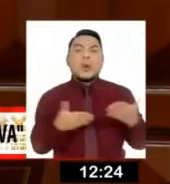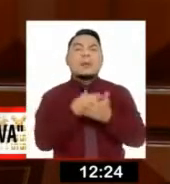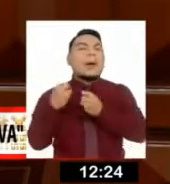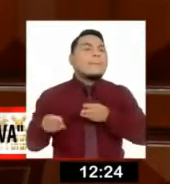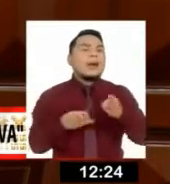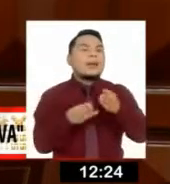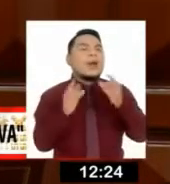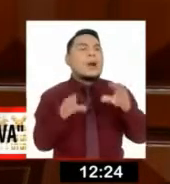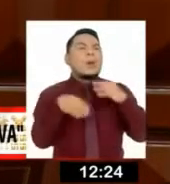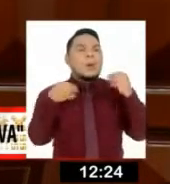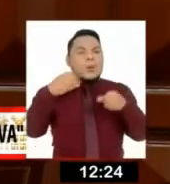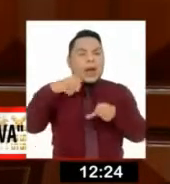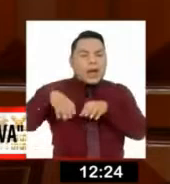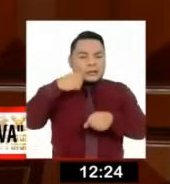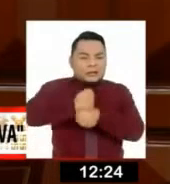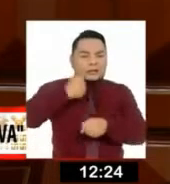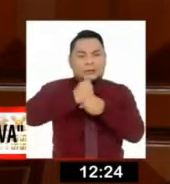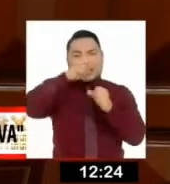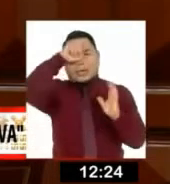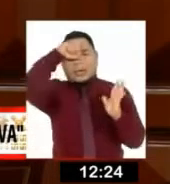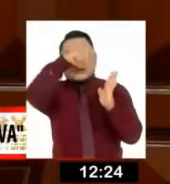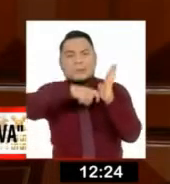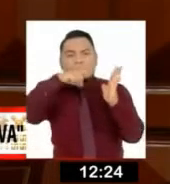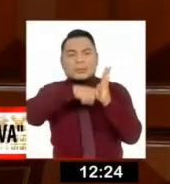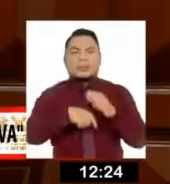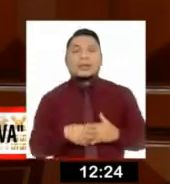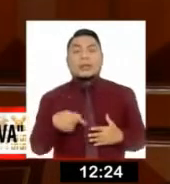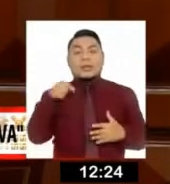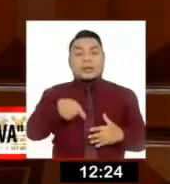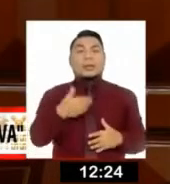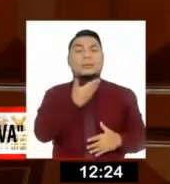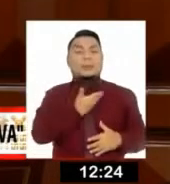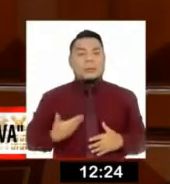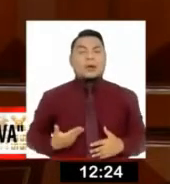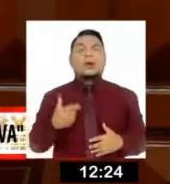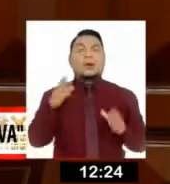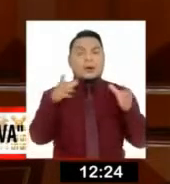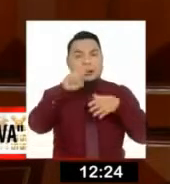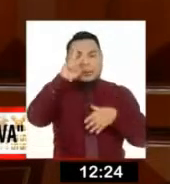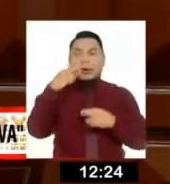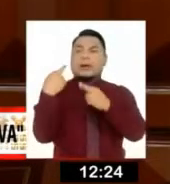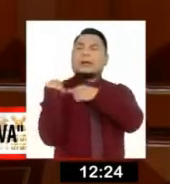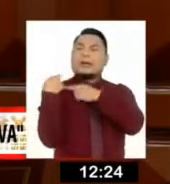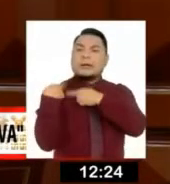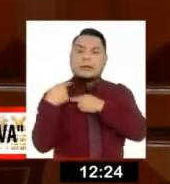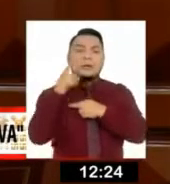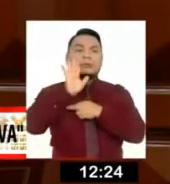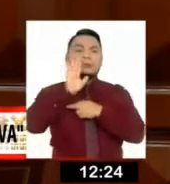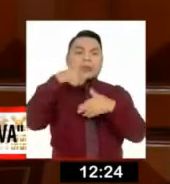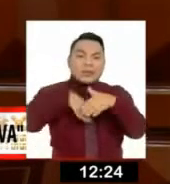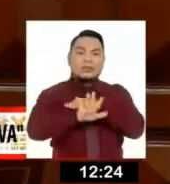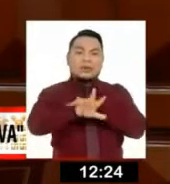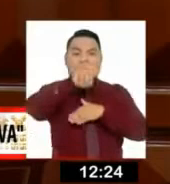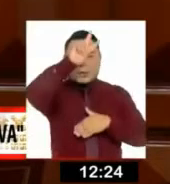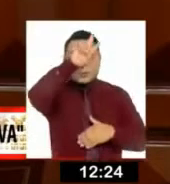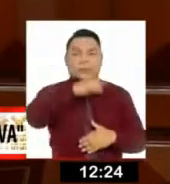hacer minería en su rol, en su territorio,